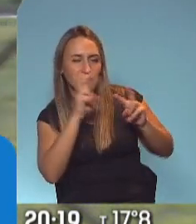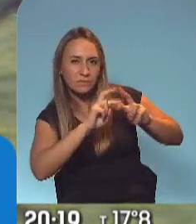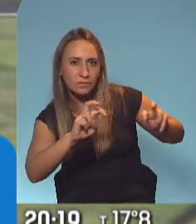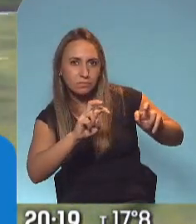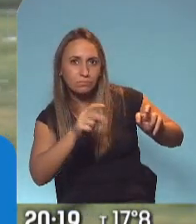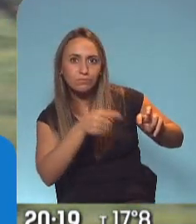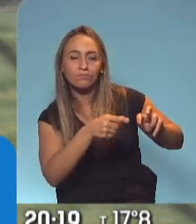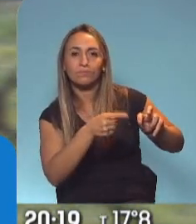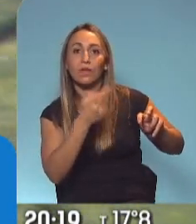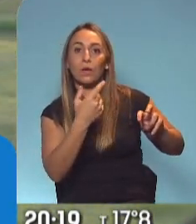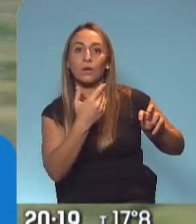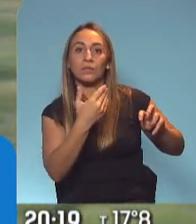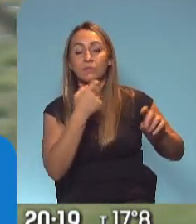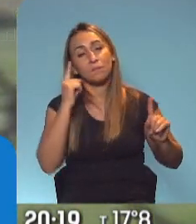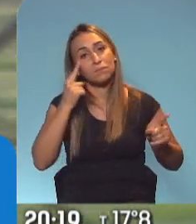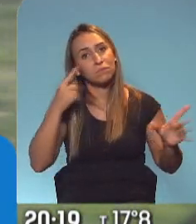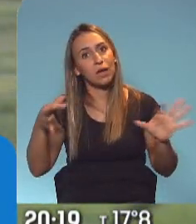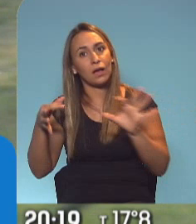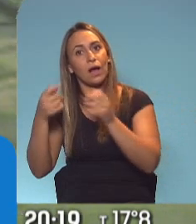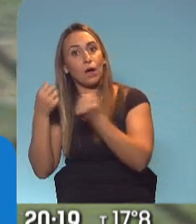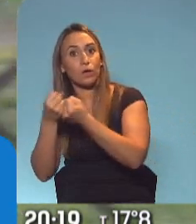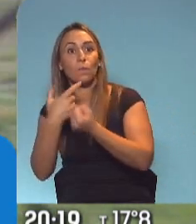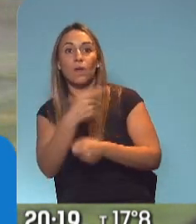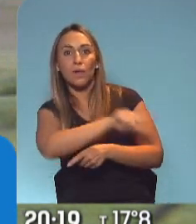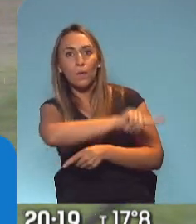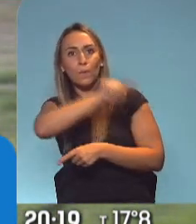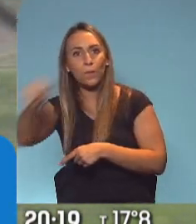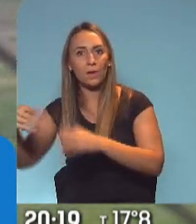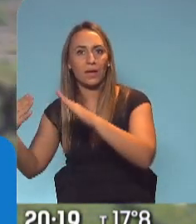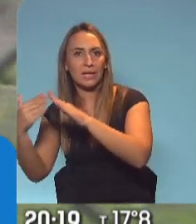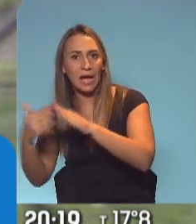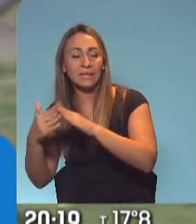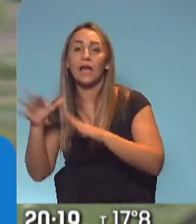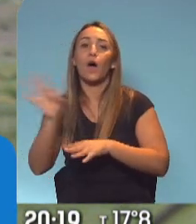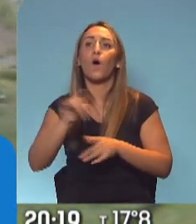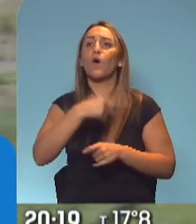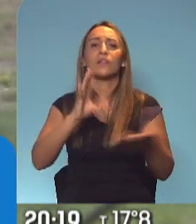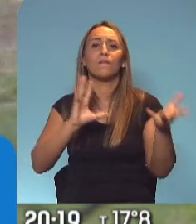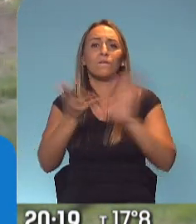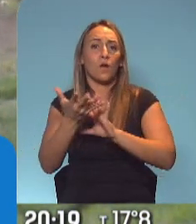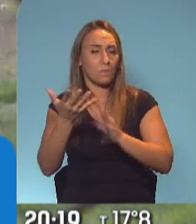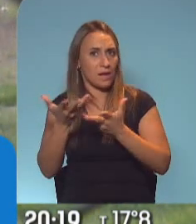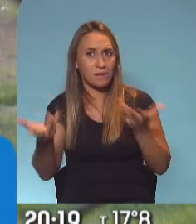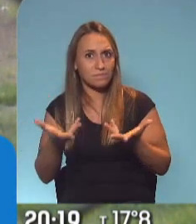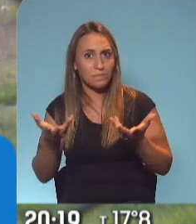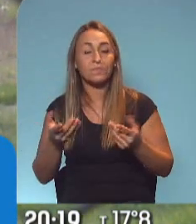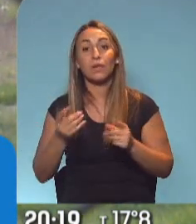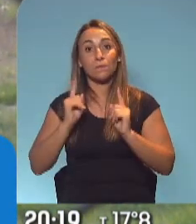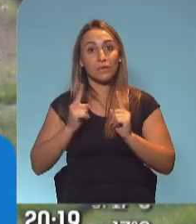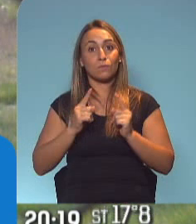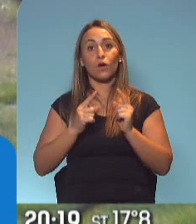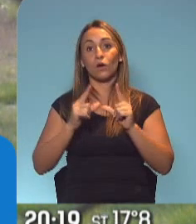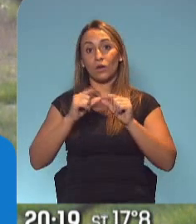de morigeración, sea con arresto domiciliario o algún otro mecanismo de morigeración. A su vez, en la misma